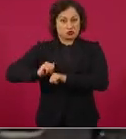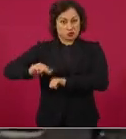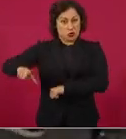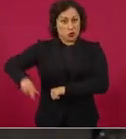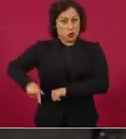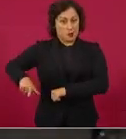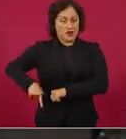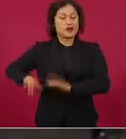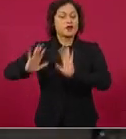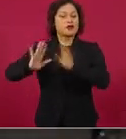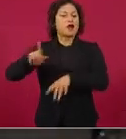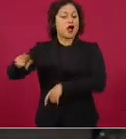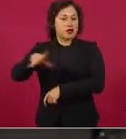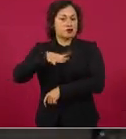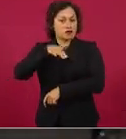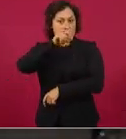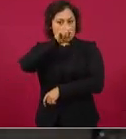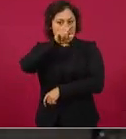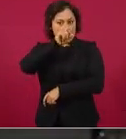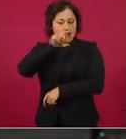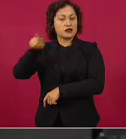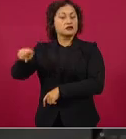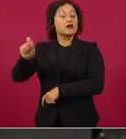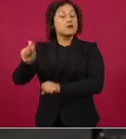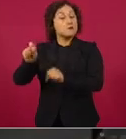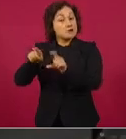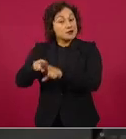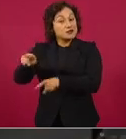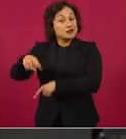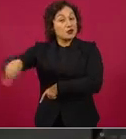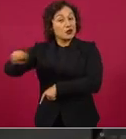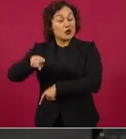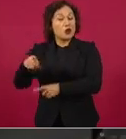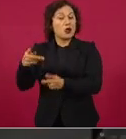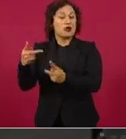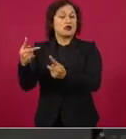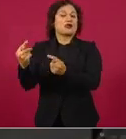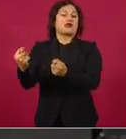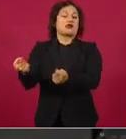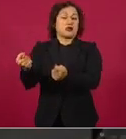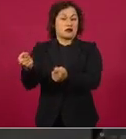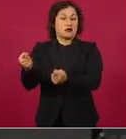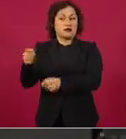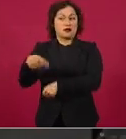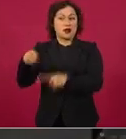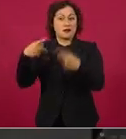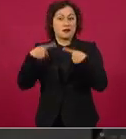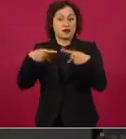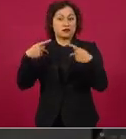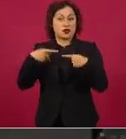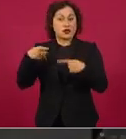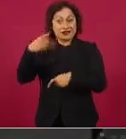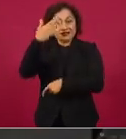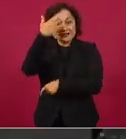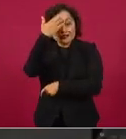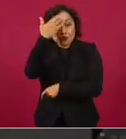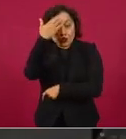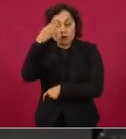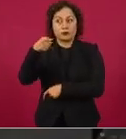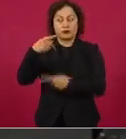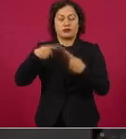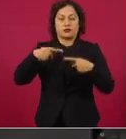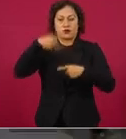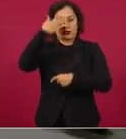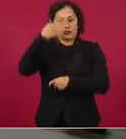que están evitando el derecho de los ciudadanos a ser consultados. Es el